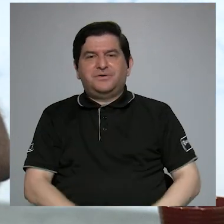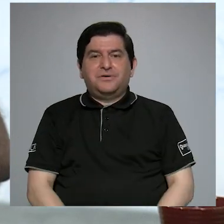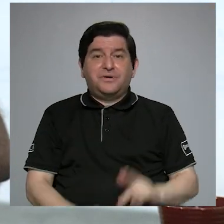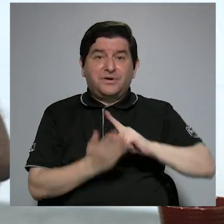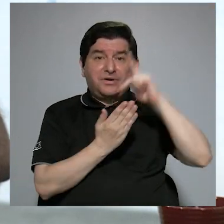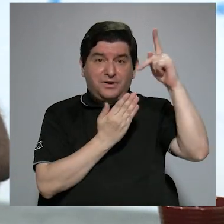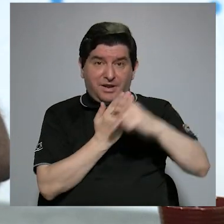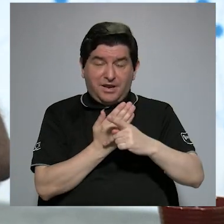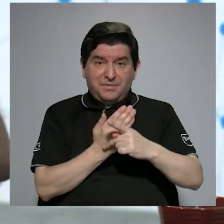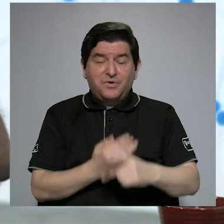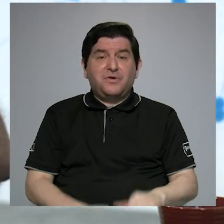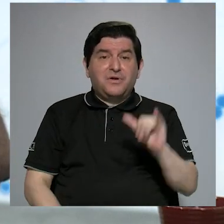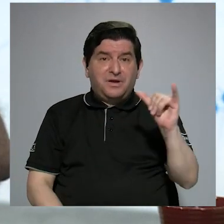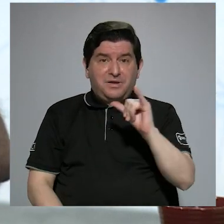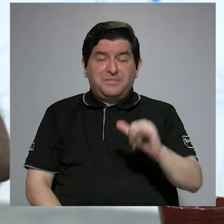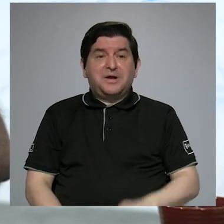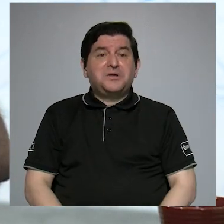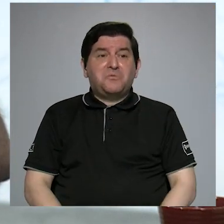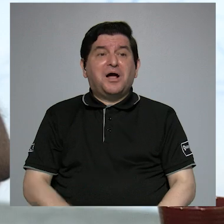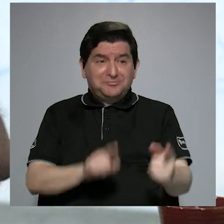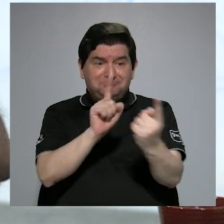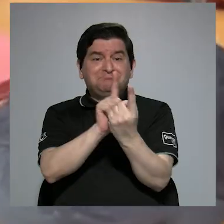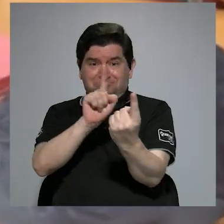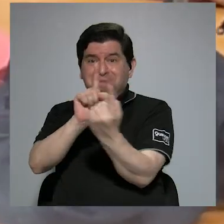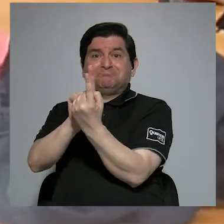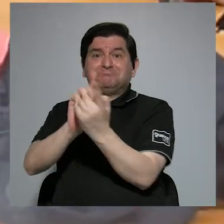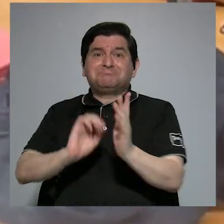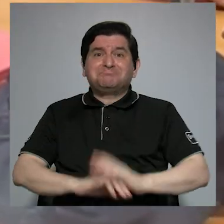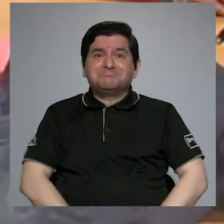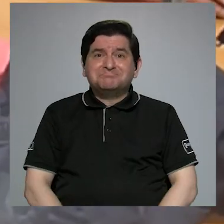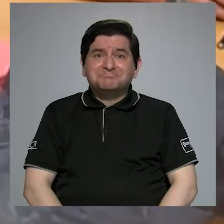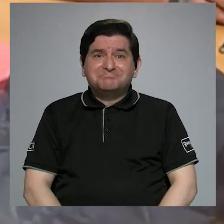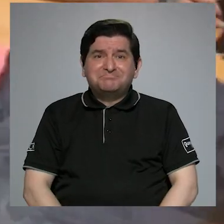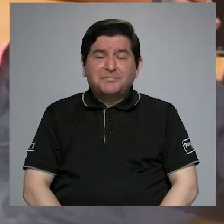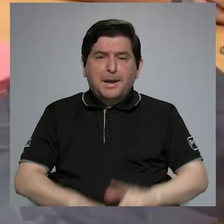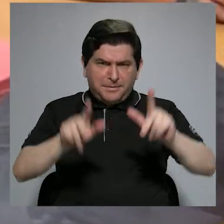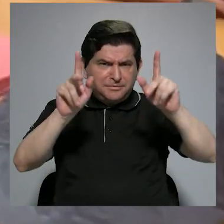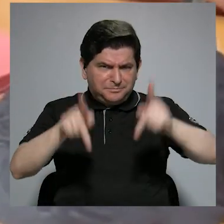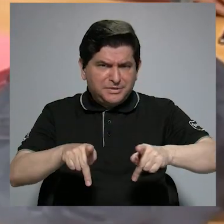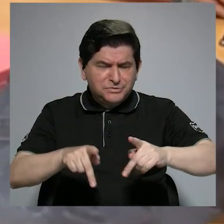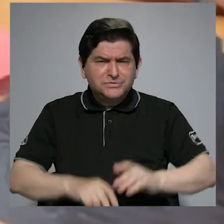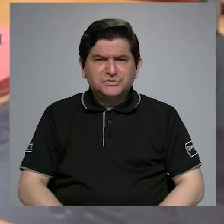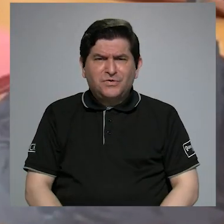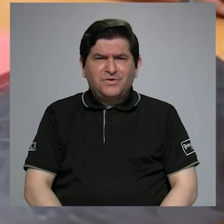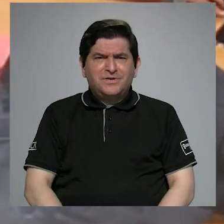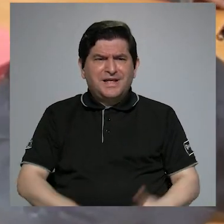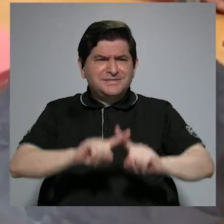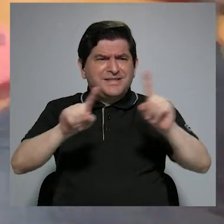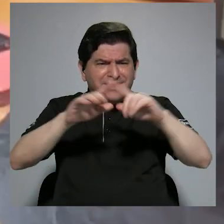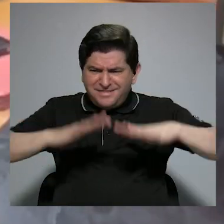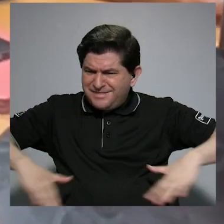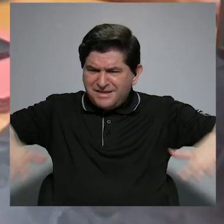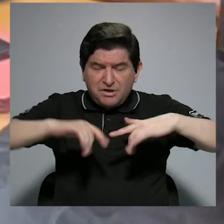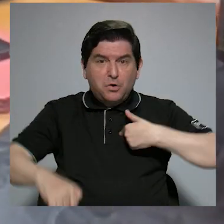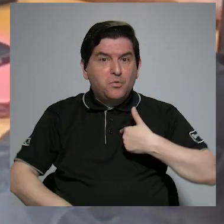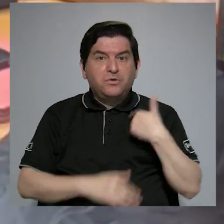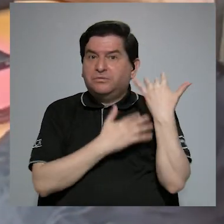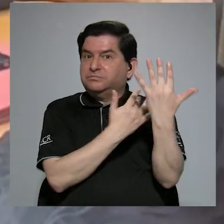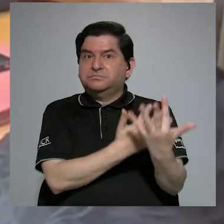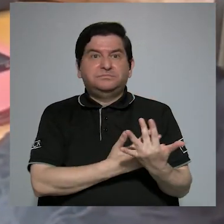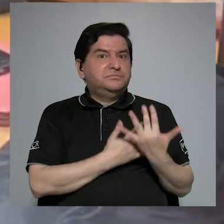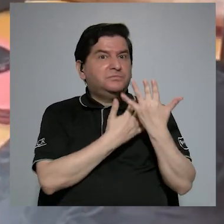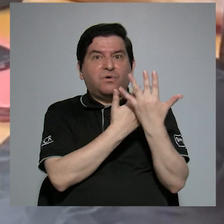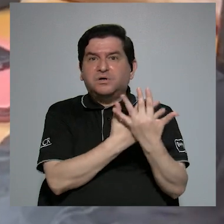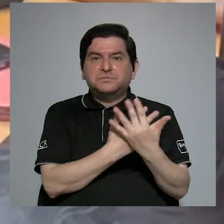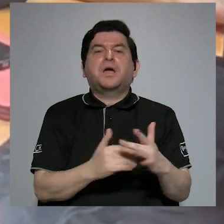el programa nosotros también nos encontramos eso, ¿verdad? Es como gente de muchas esferas que uno no se